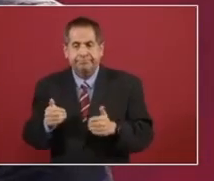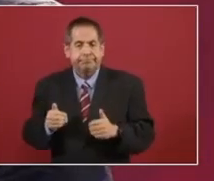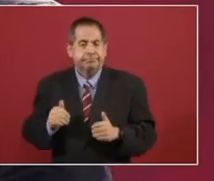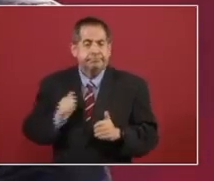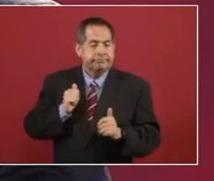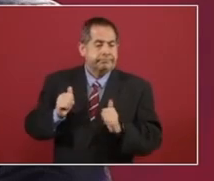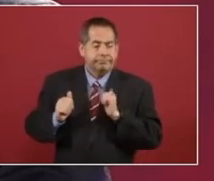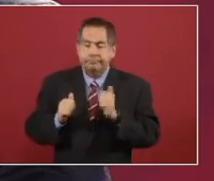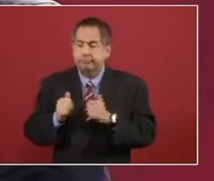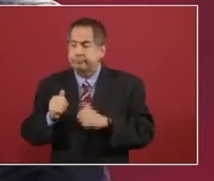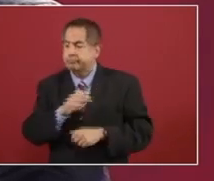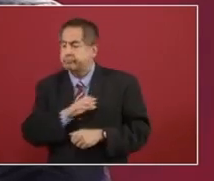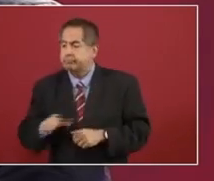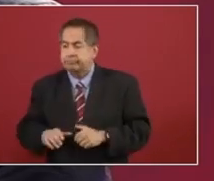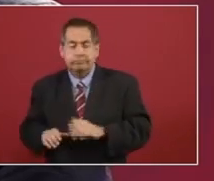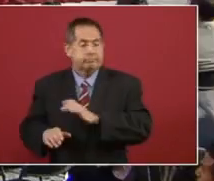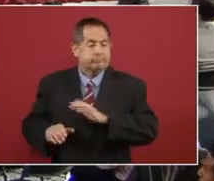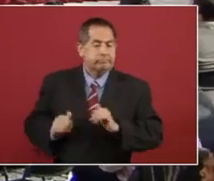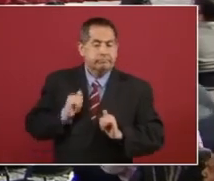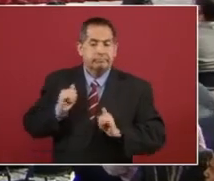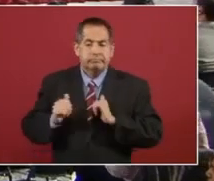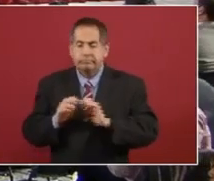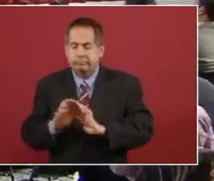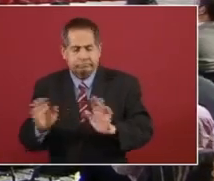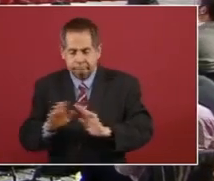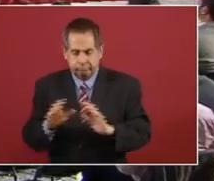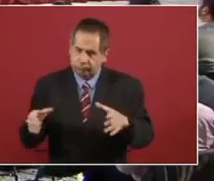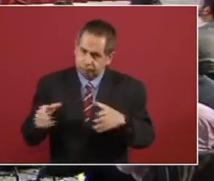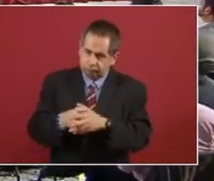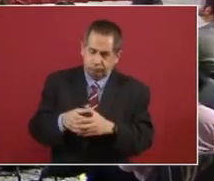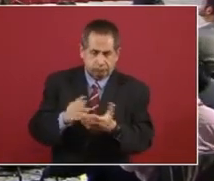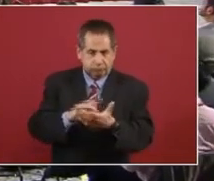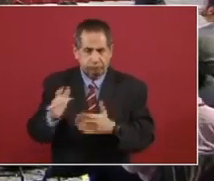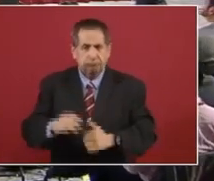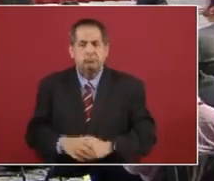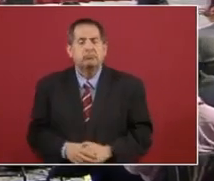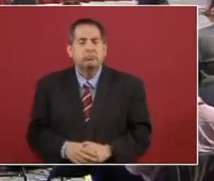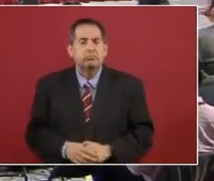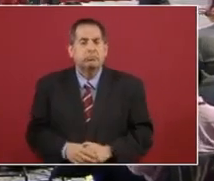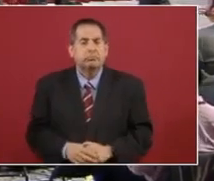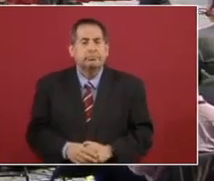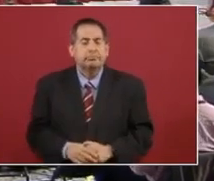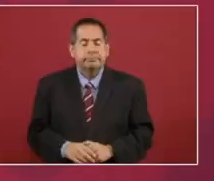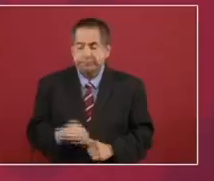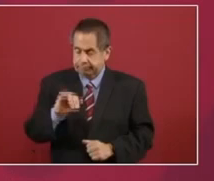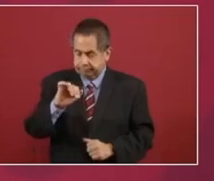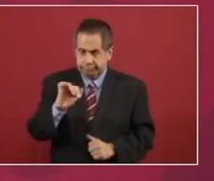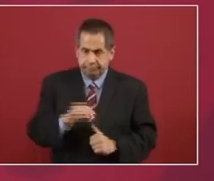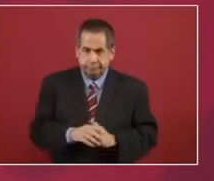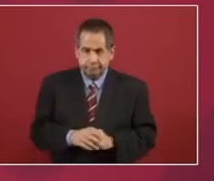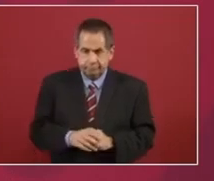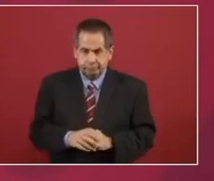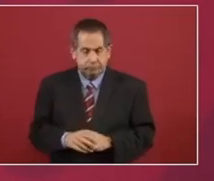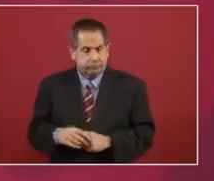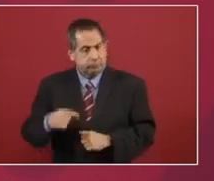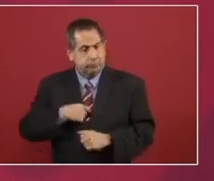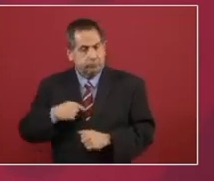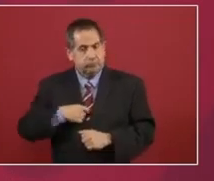intereses por candidaturas políticas. Gracias. Sí, yo tengo